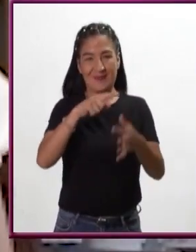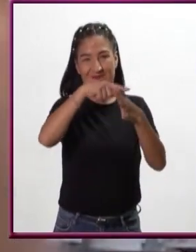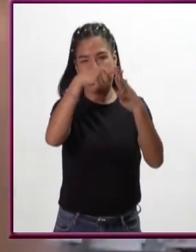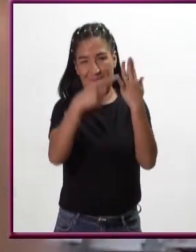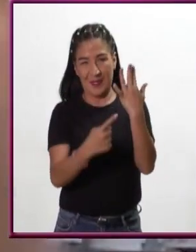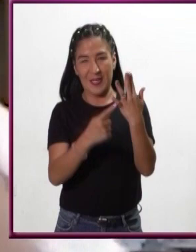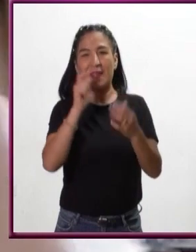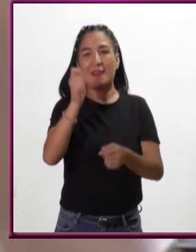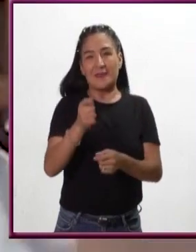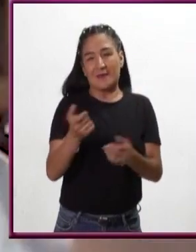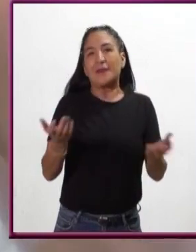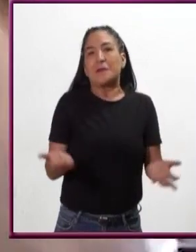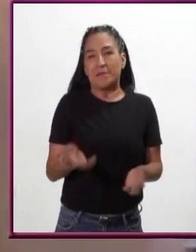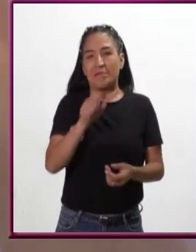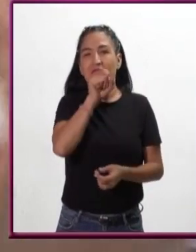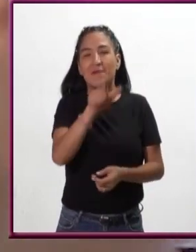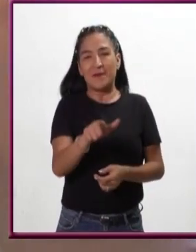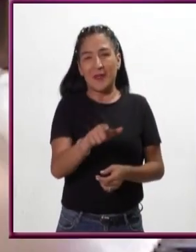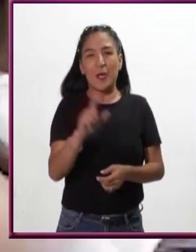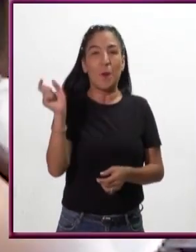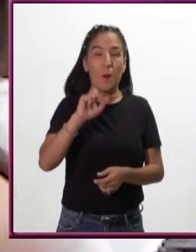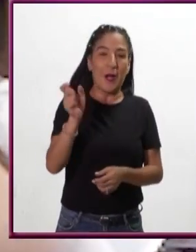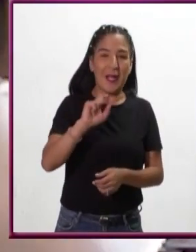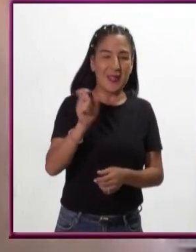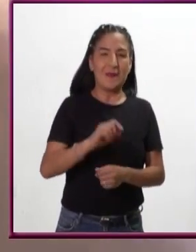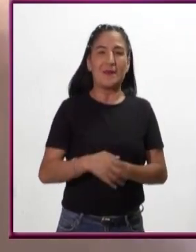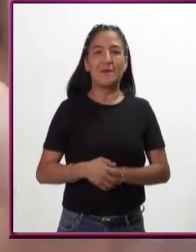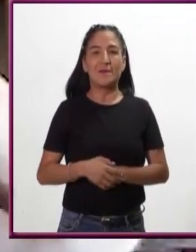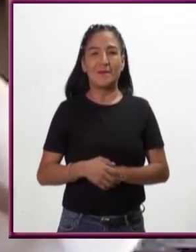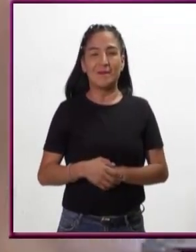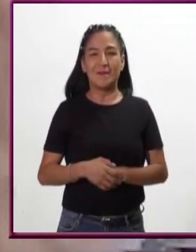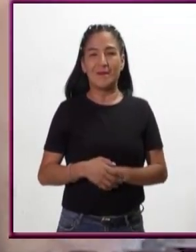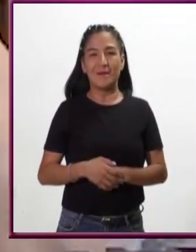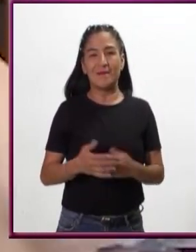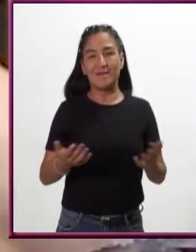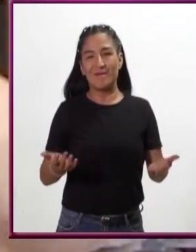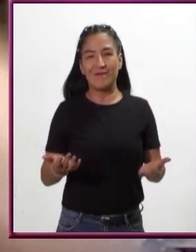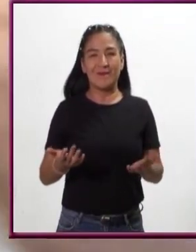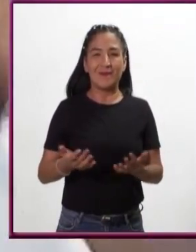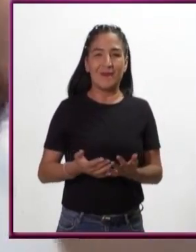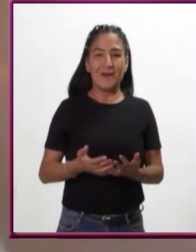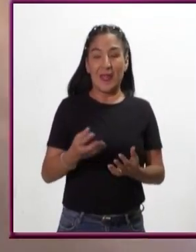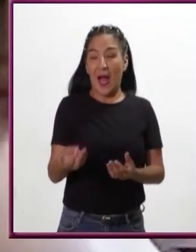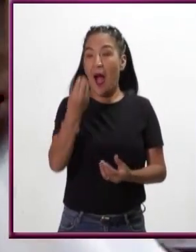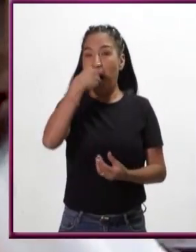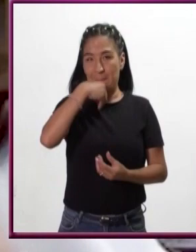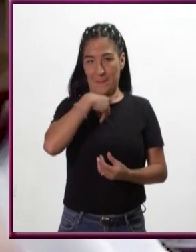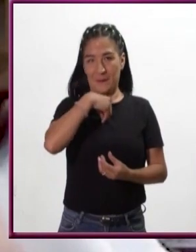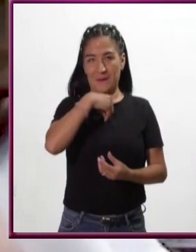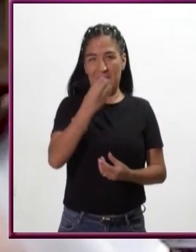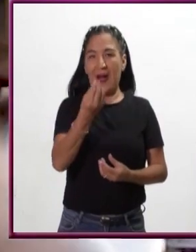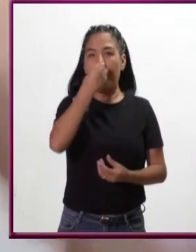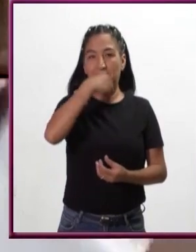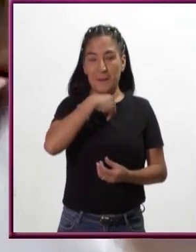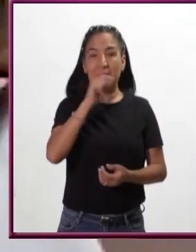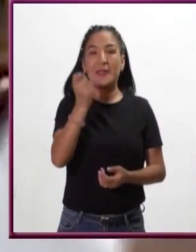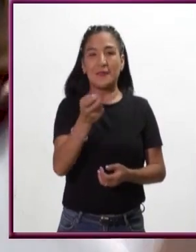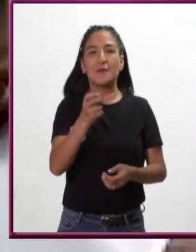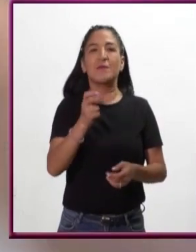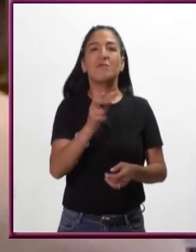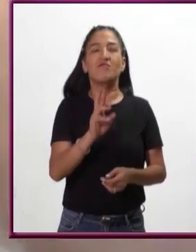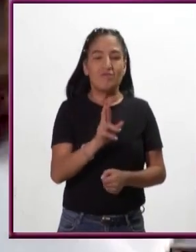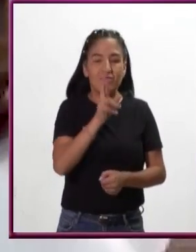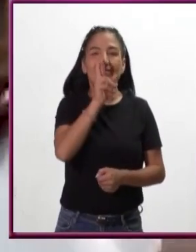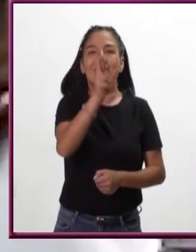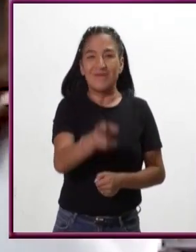estos, pues obviamente cuando nos metemos algo a la boca y tenemos como